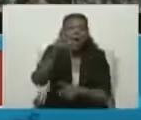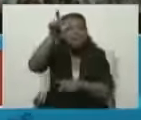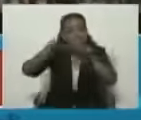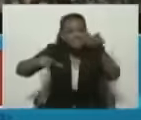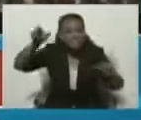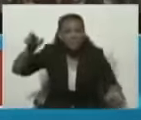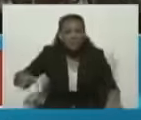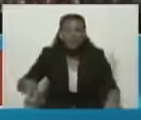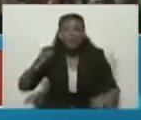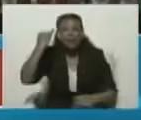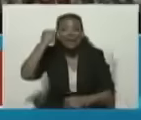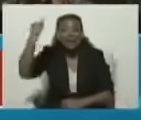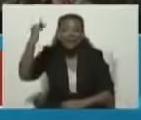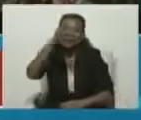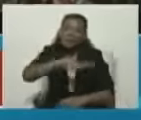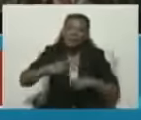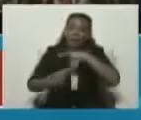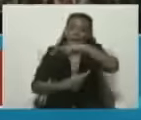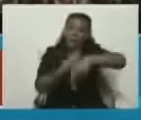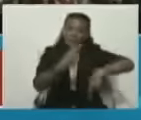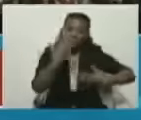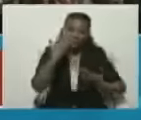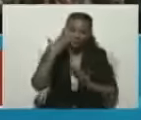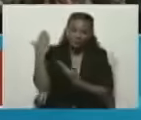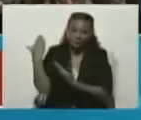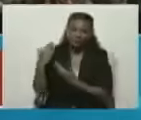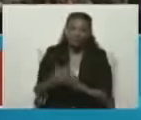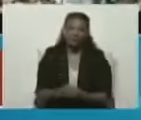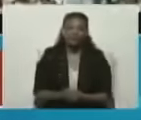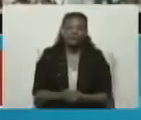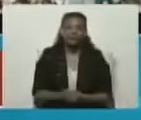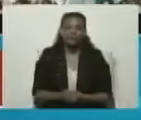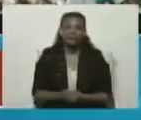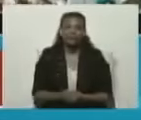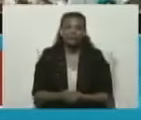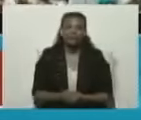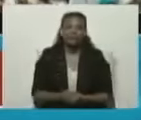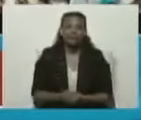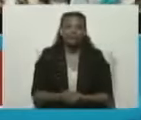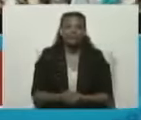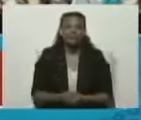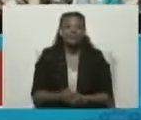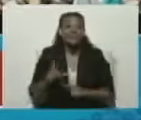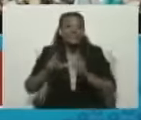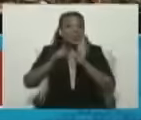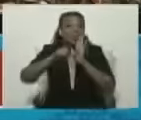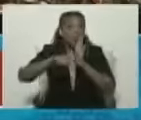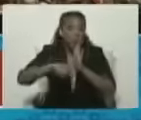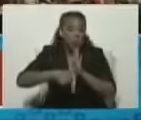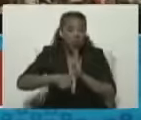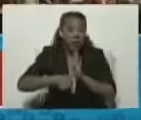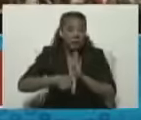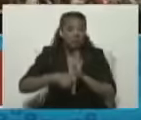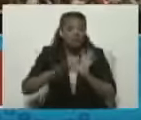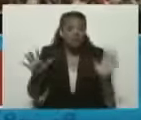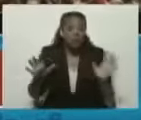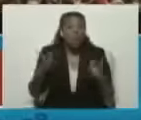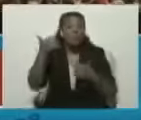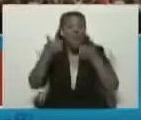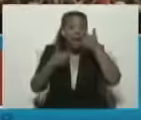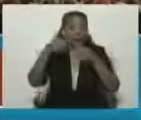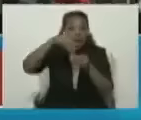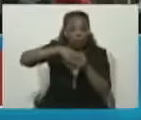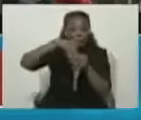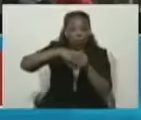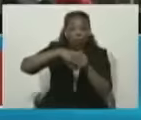altos ideales de la República Bolivariana de Venezuela. Y después de la elección,